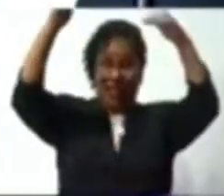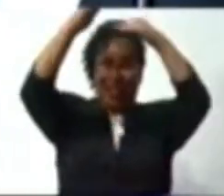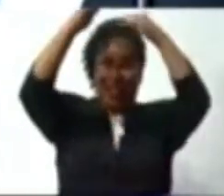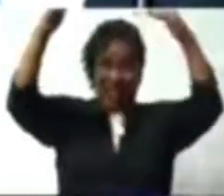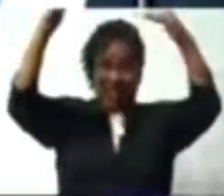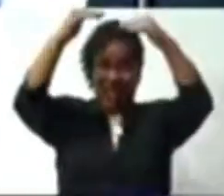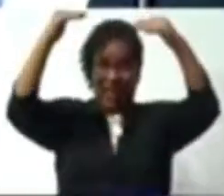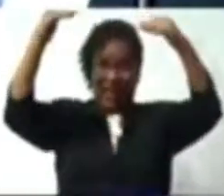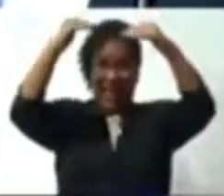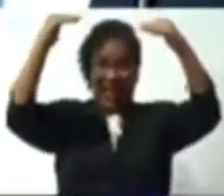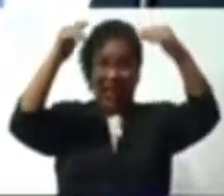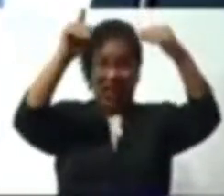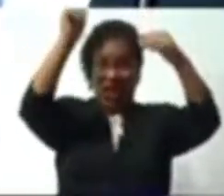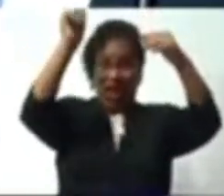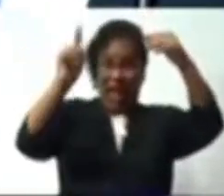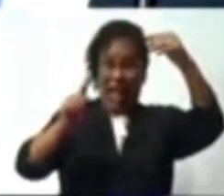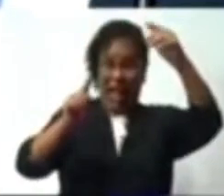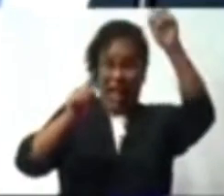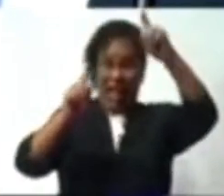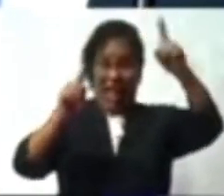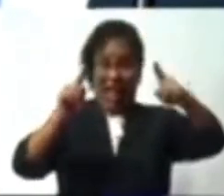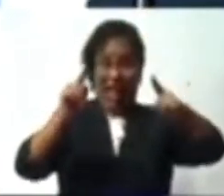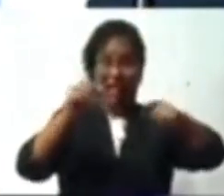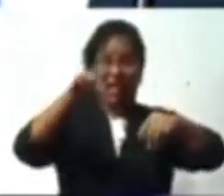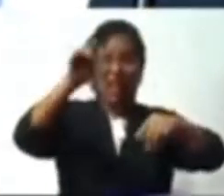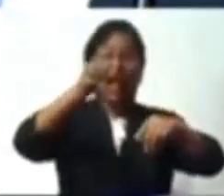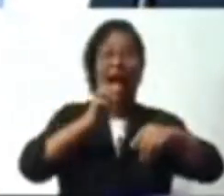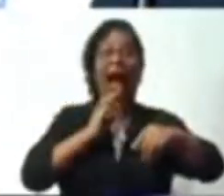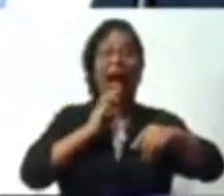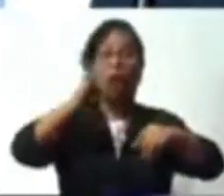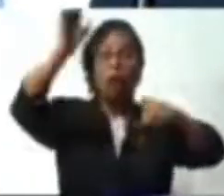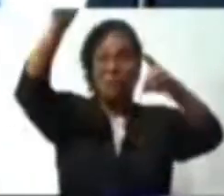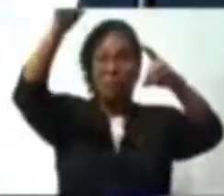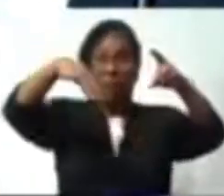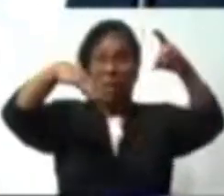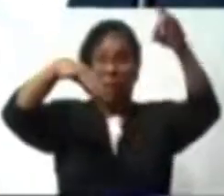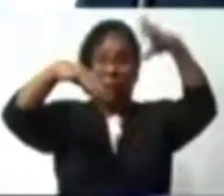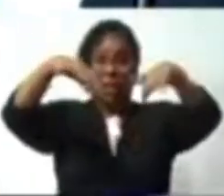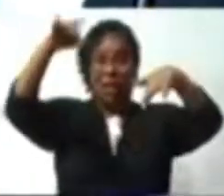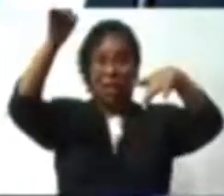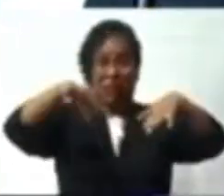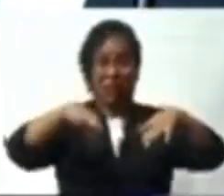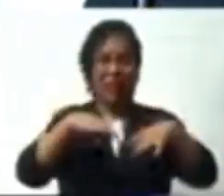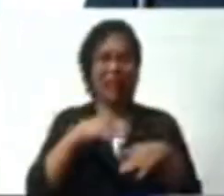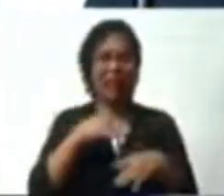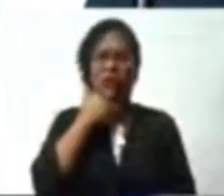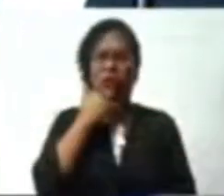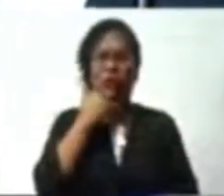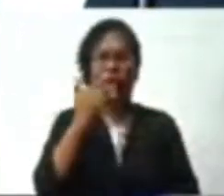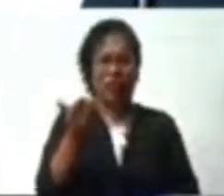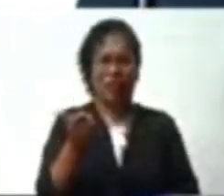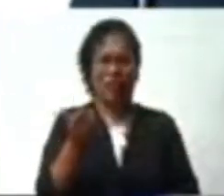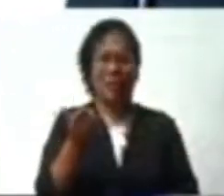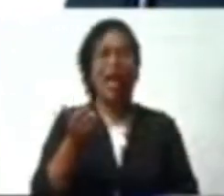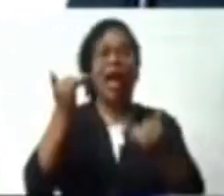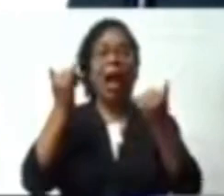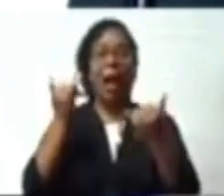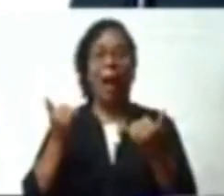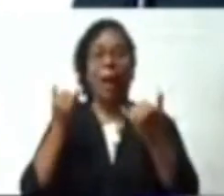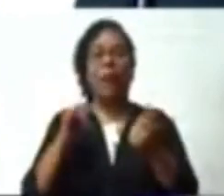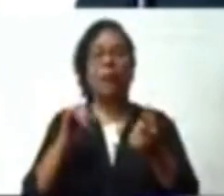una inversión en este centro de salud que incluía su equipamiento total